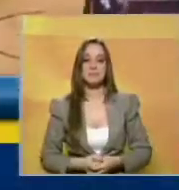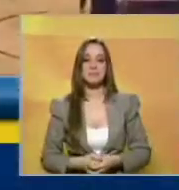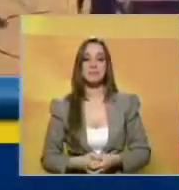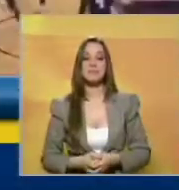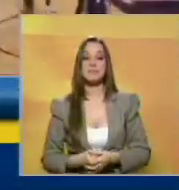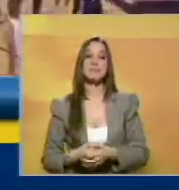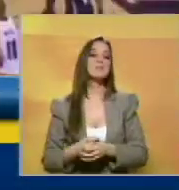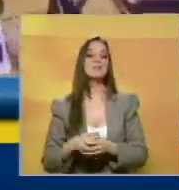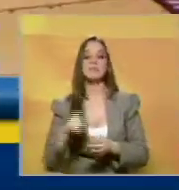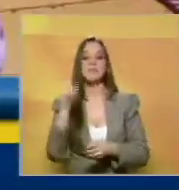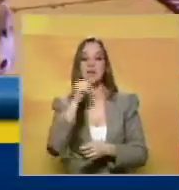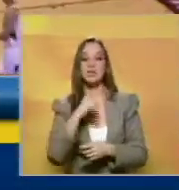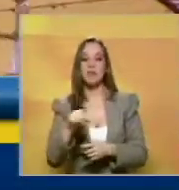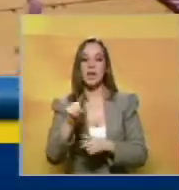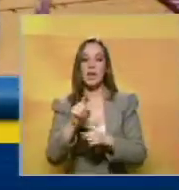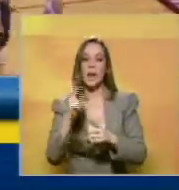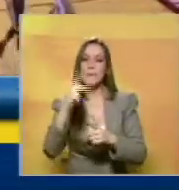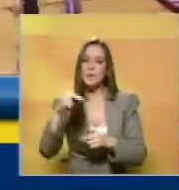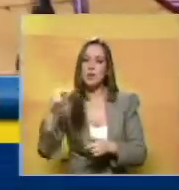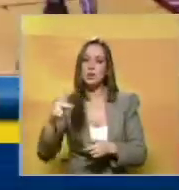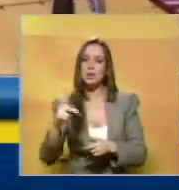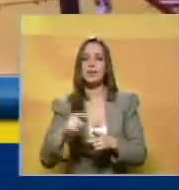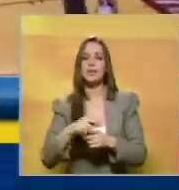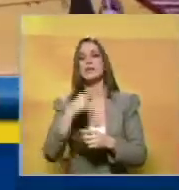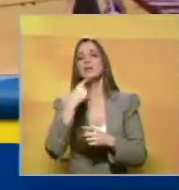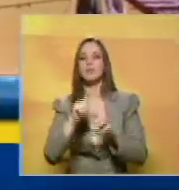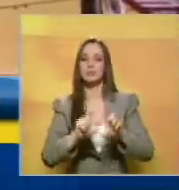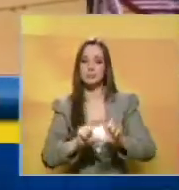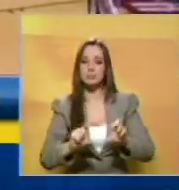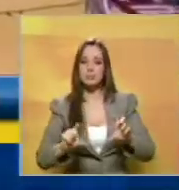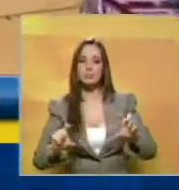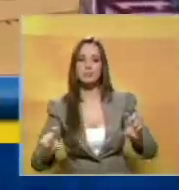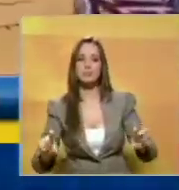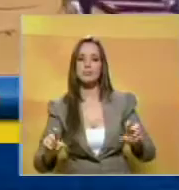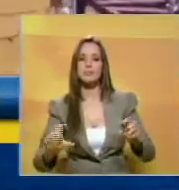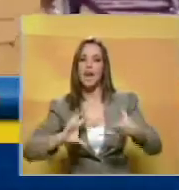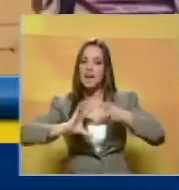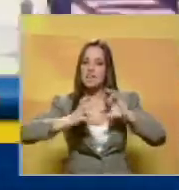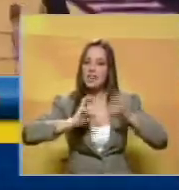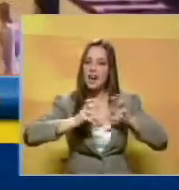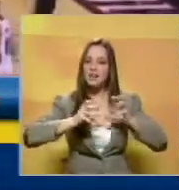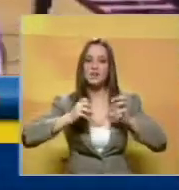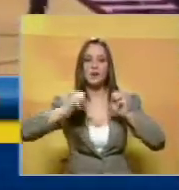En el oeste, los Trail Blazers de Portland se mantuvieron con vida y vencieron los Spurs de San Antonio